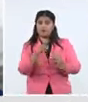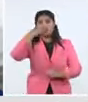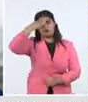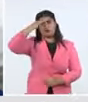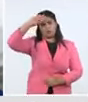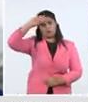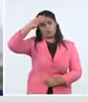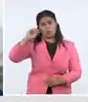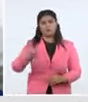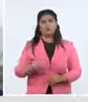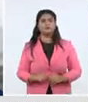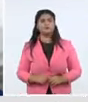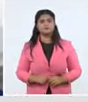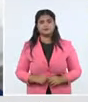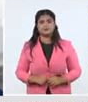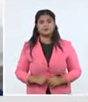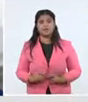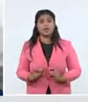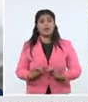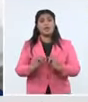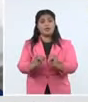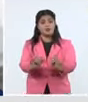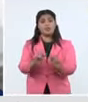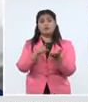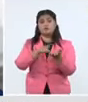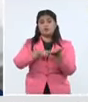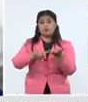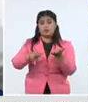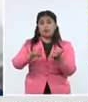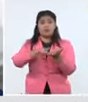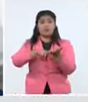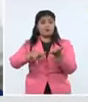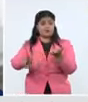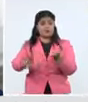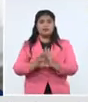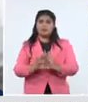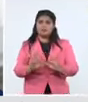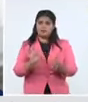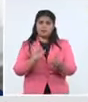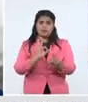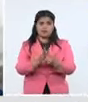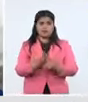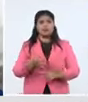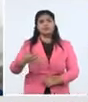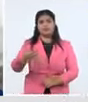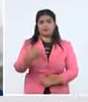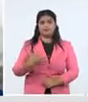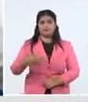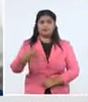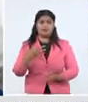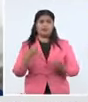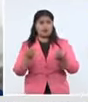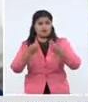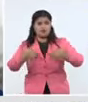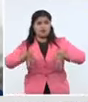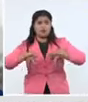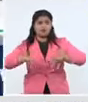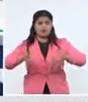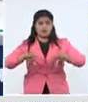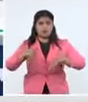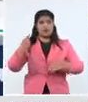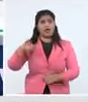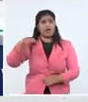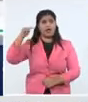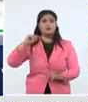la periodista Gisela, pues tendremos el análisis de su comportamiento en el día de ayer. Así